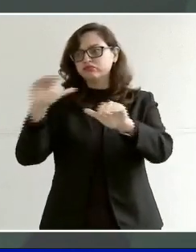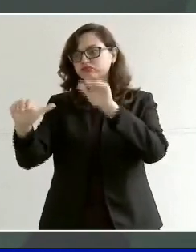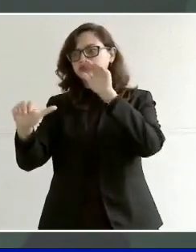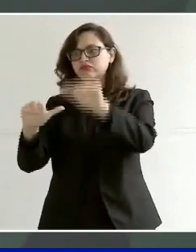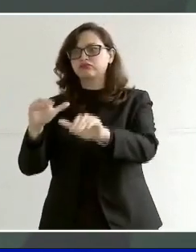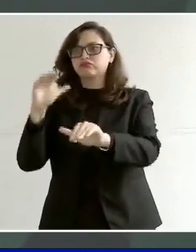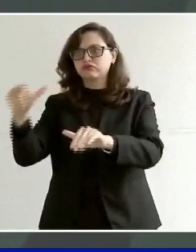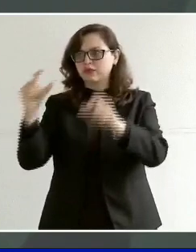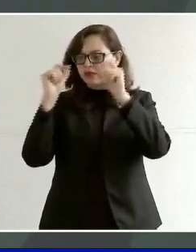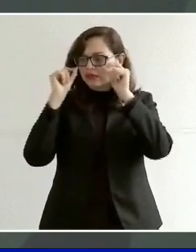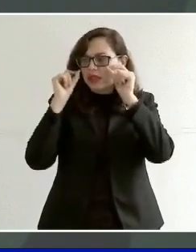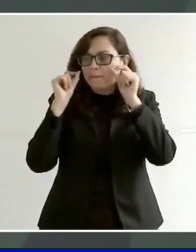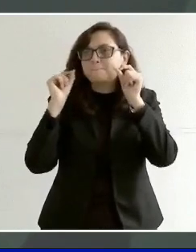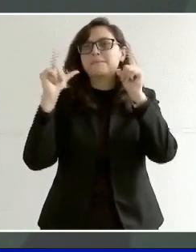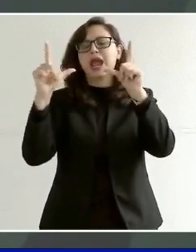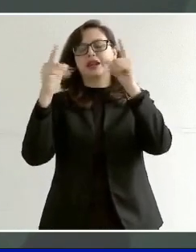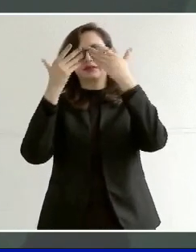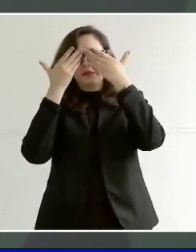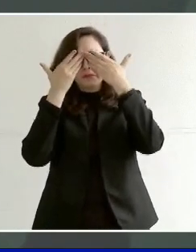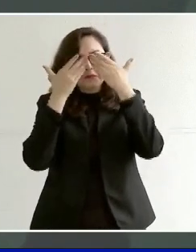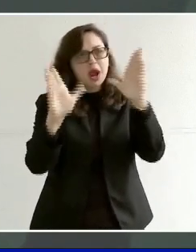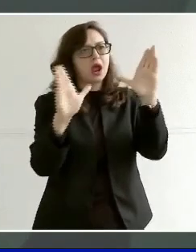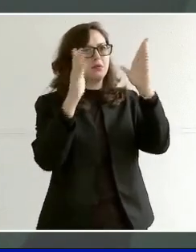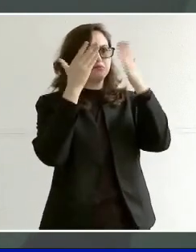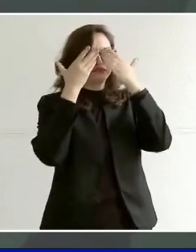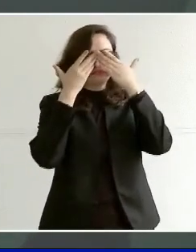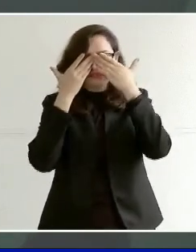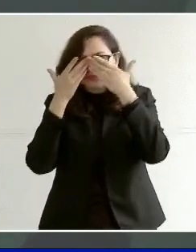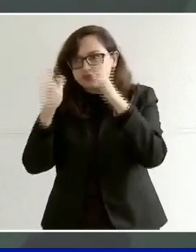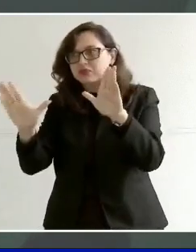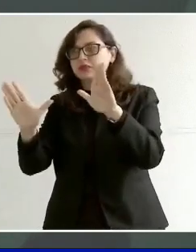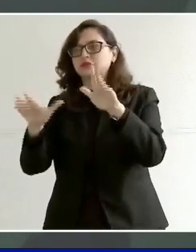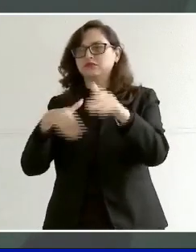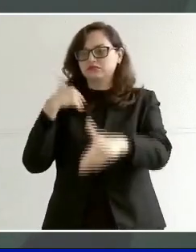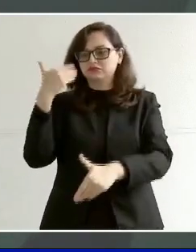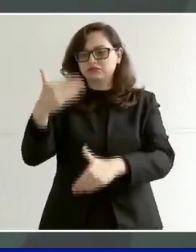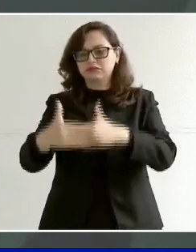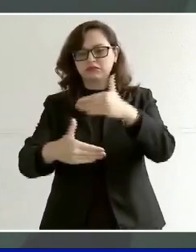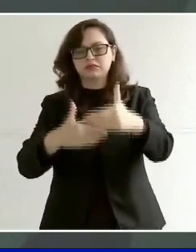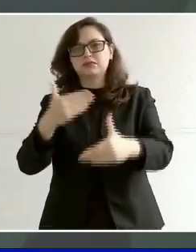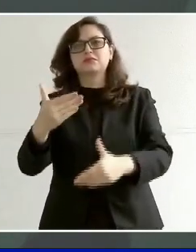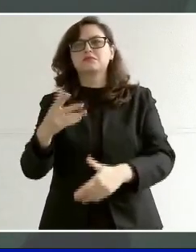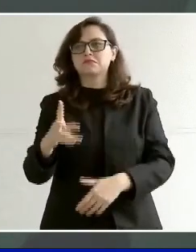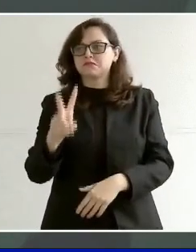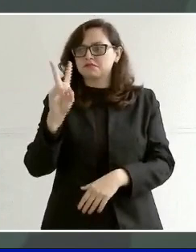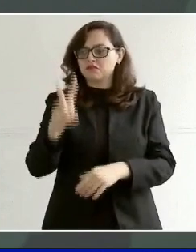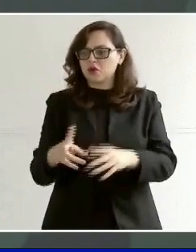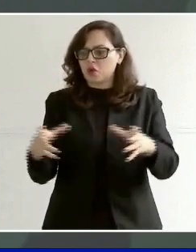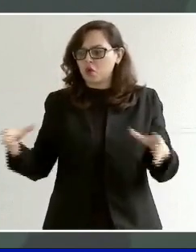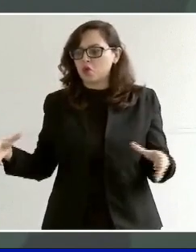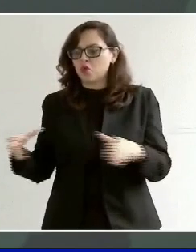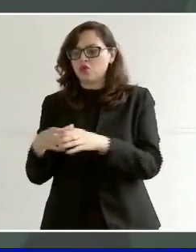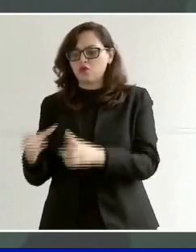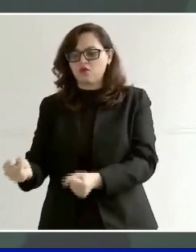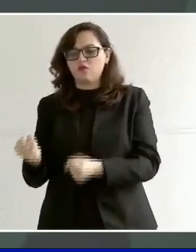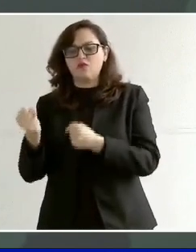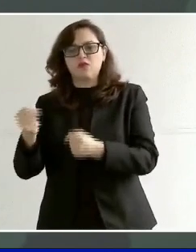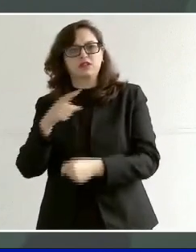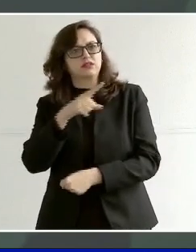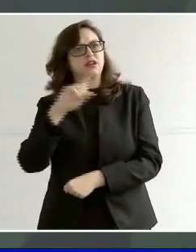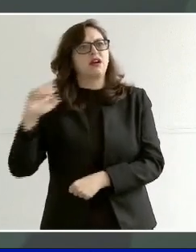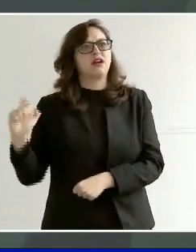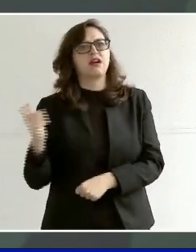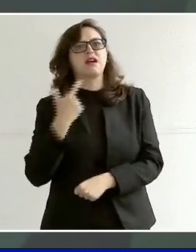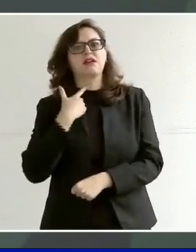iban recorriendo poblados para así volverse fuertes en contra de esos gobiernos